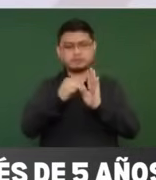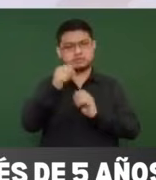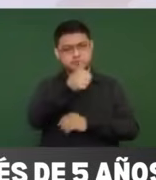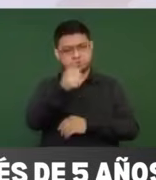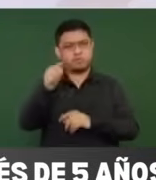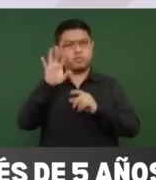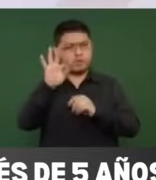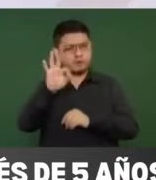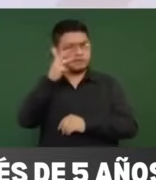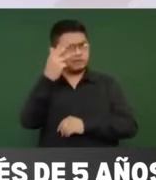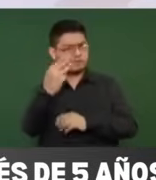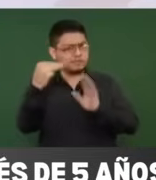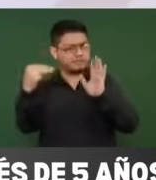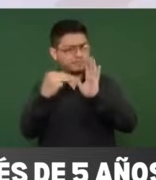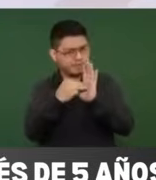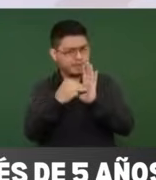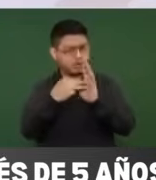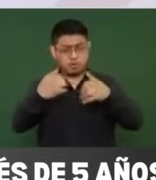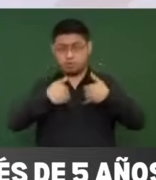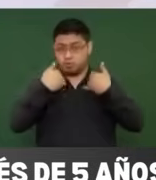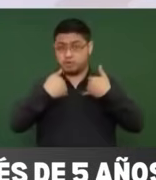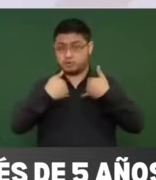2.643.000,